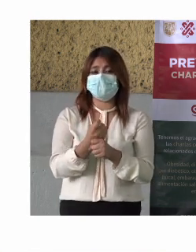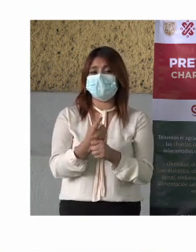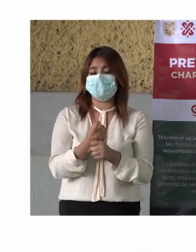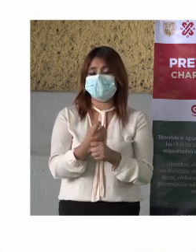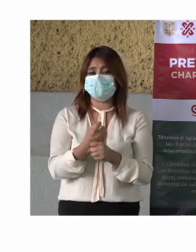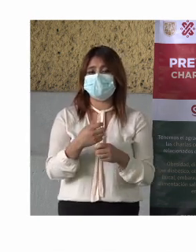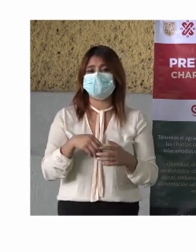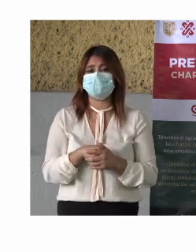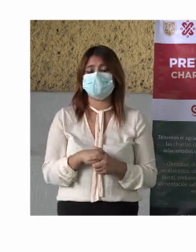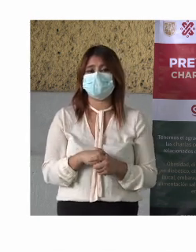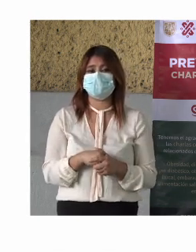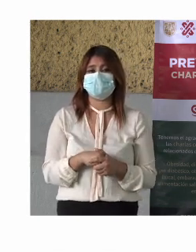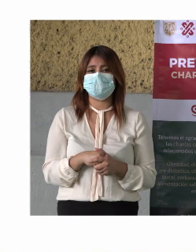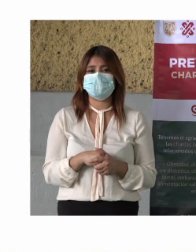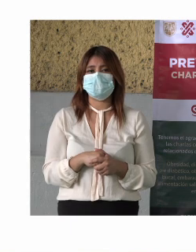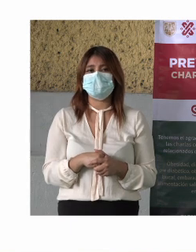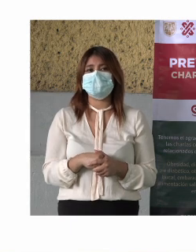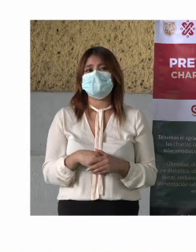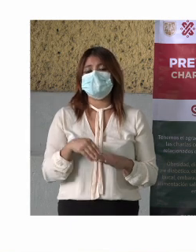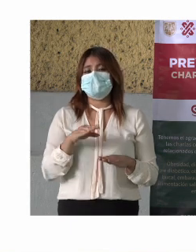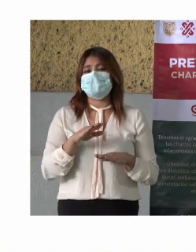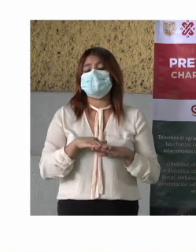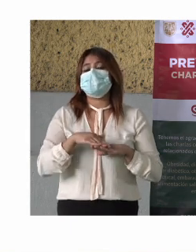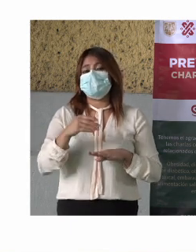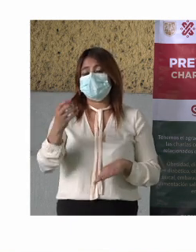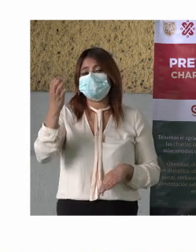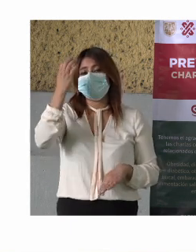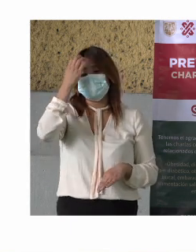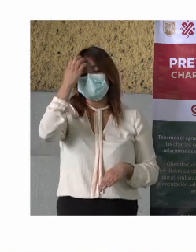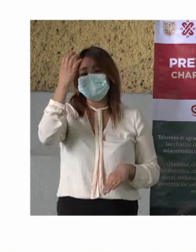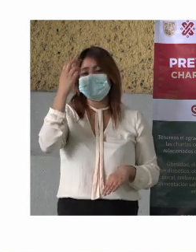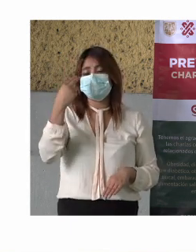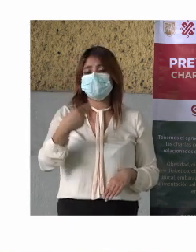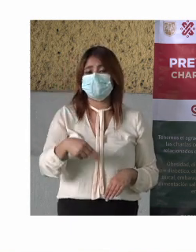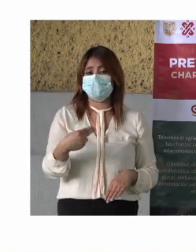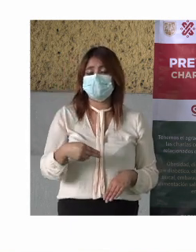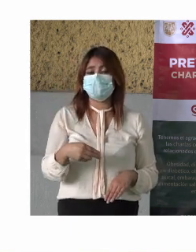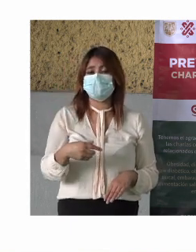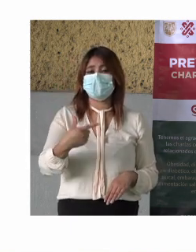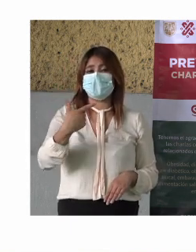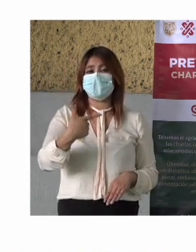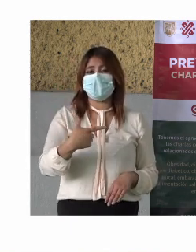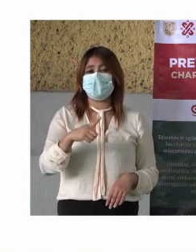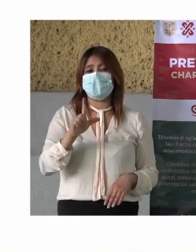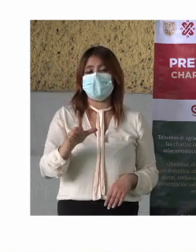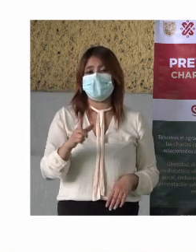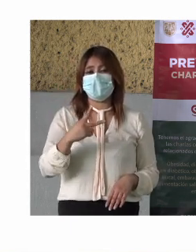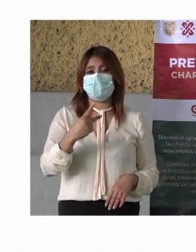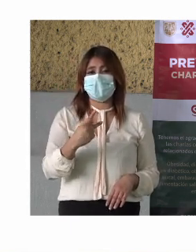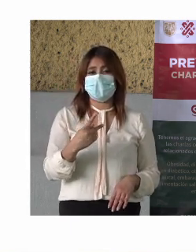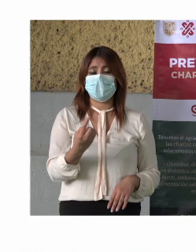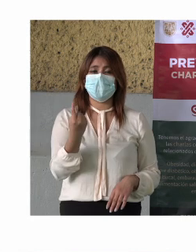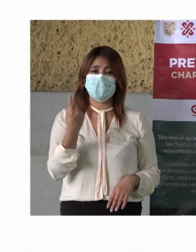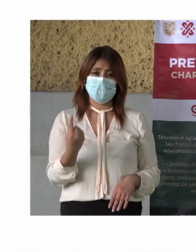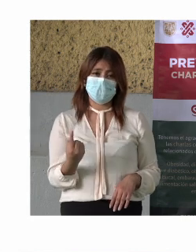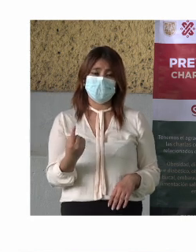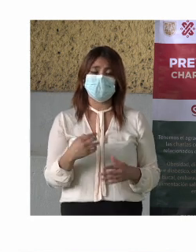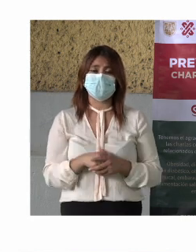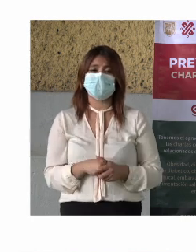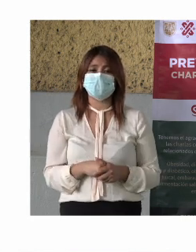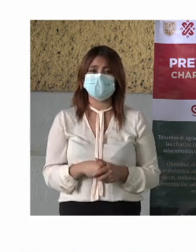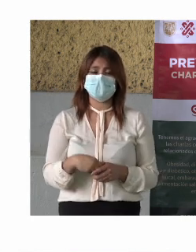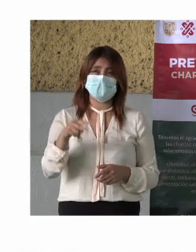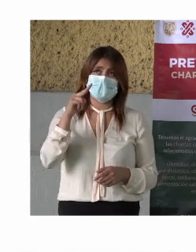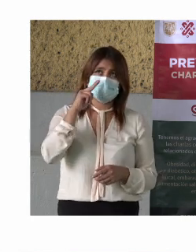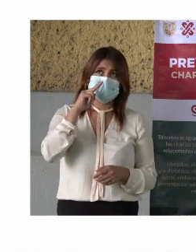incretinas, que la más famosa se llama GLP-1. Y además, si se dan cuenta,